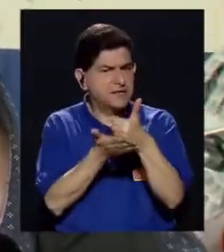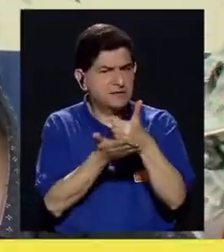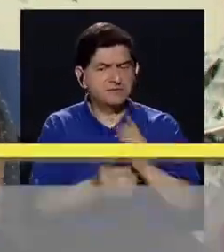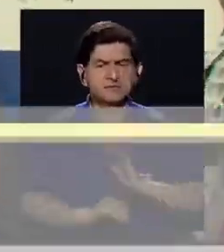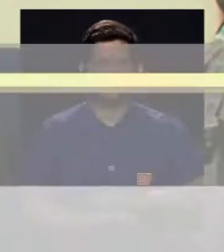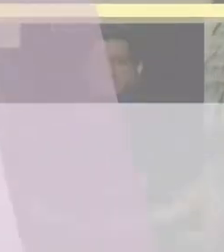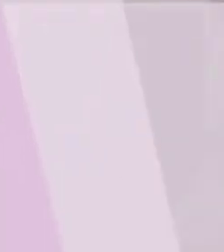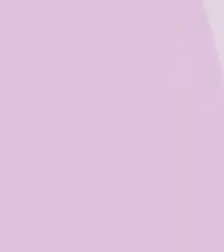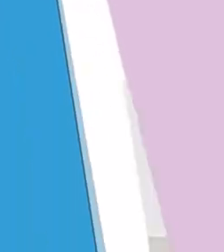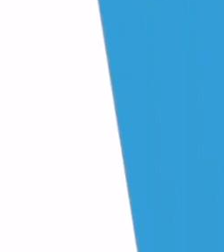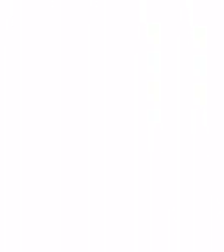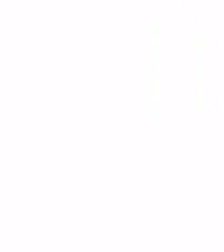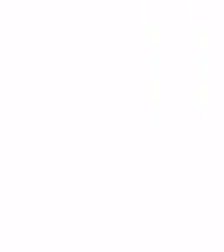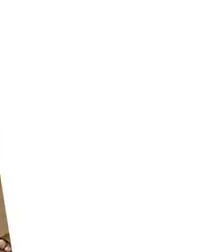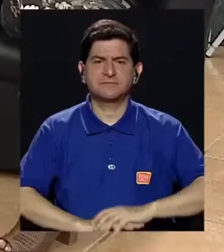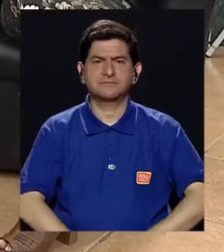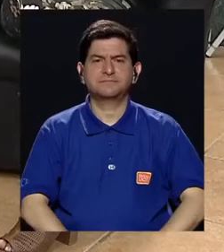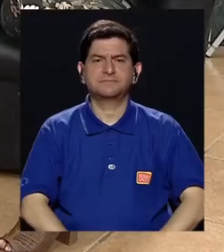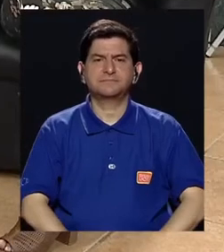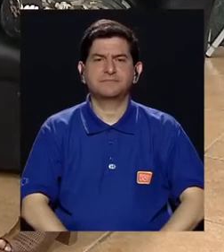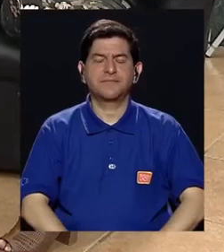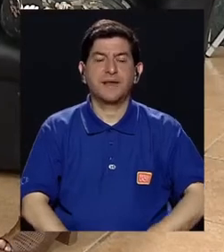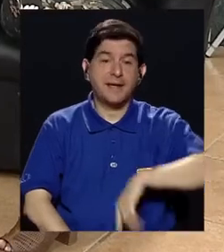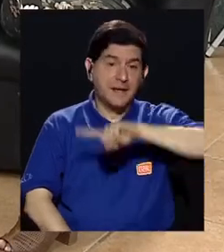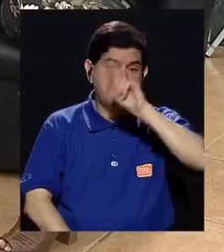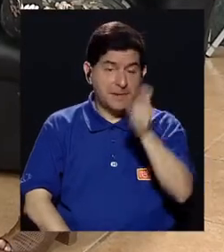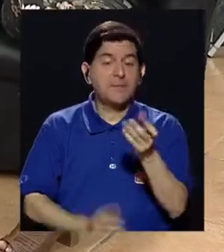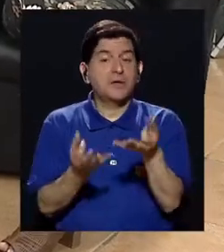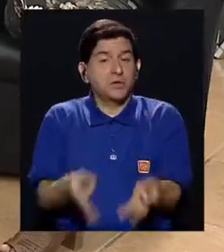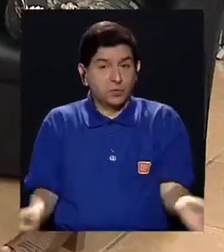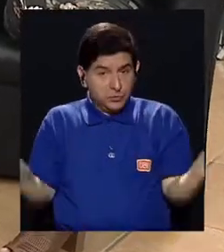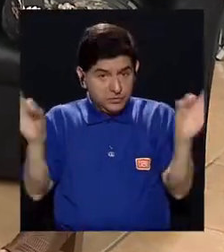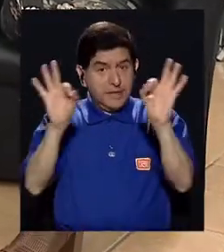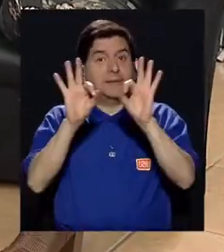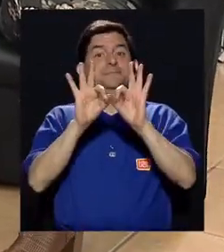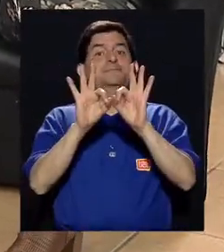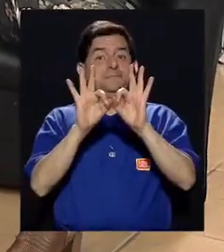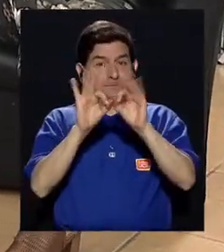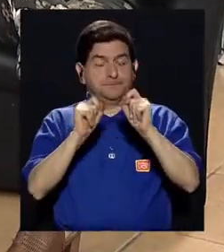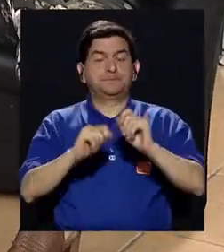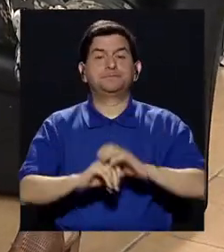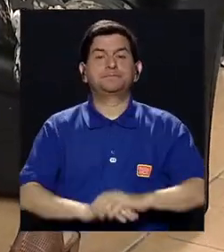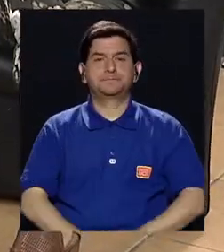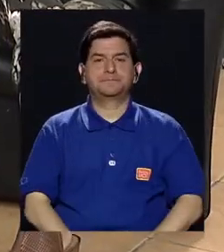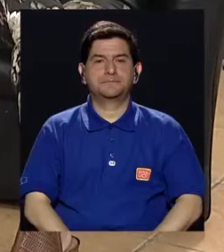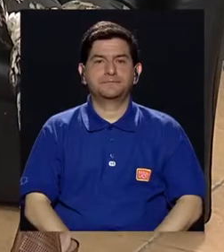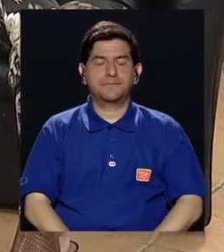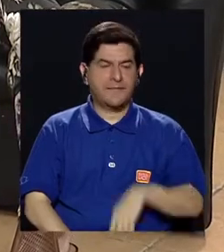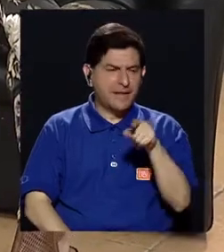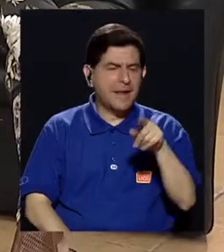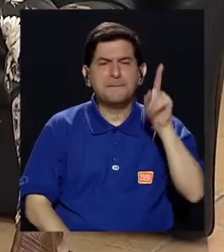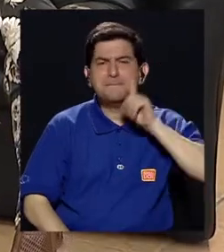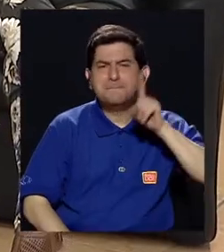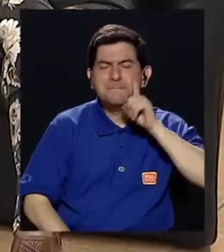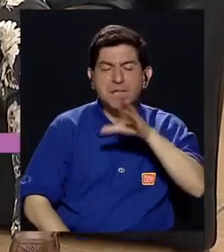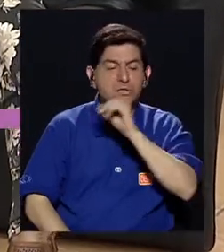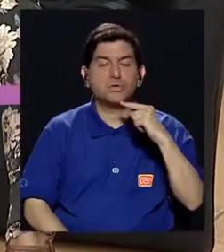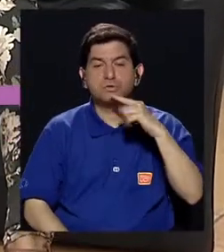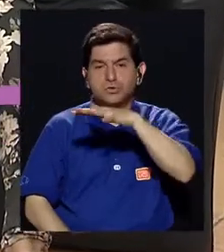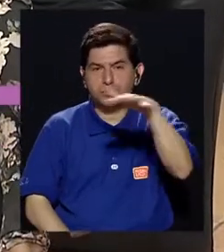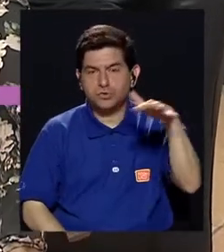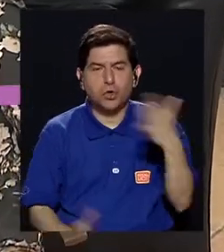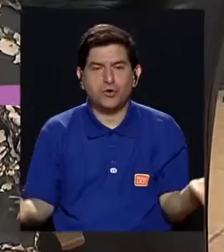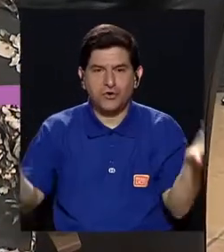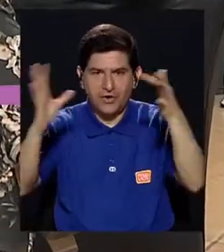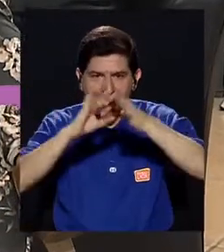van a ayudar. Sí, bueno, es una pregunta muy importante, porque muchos de estos mitos o realidades con